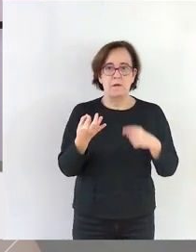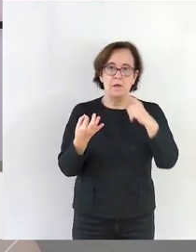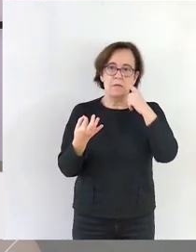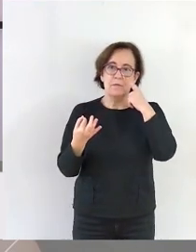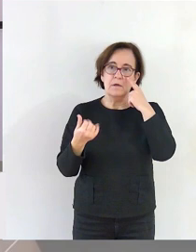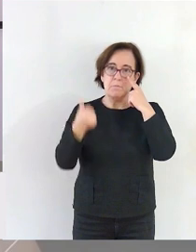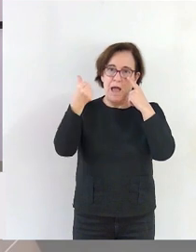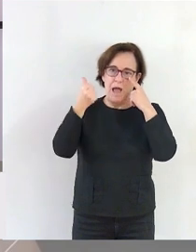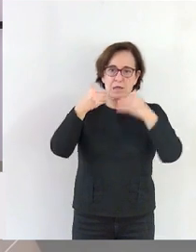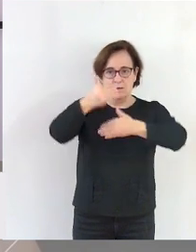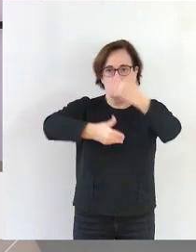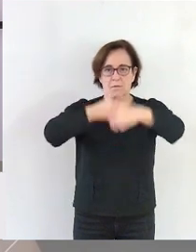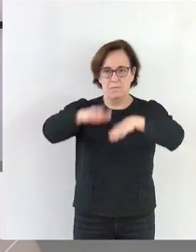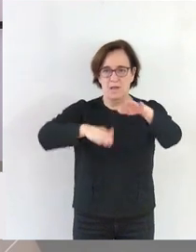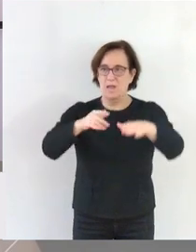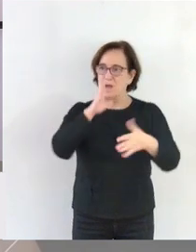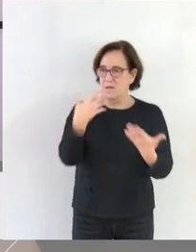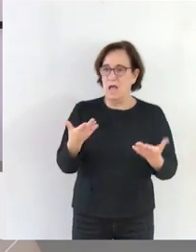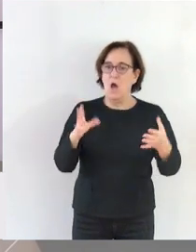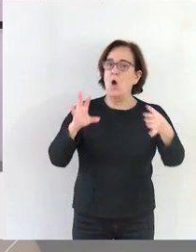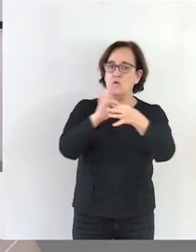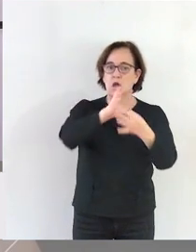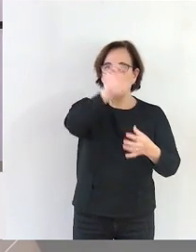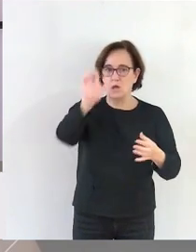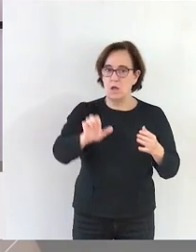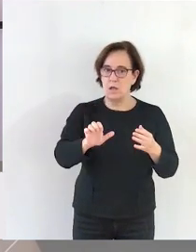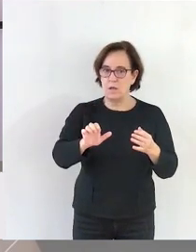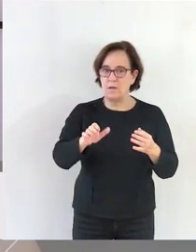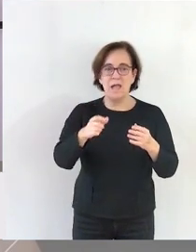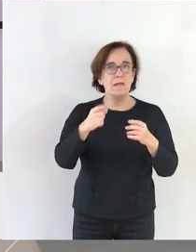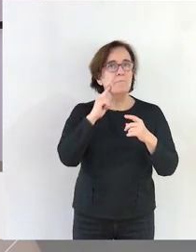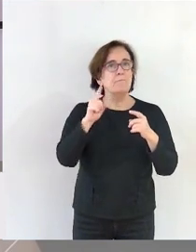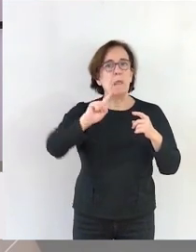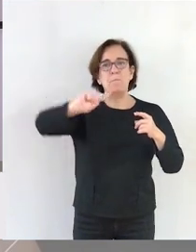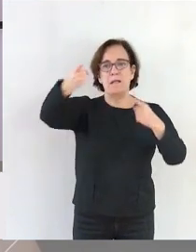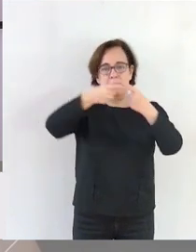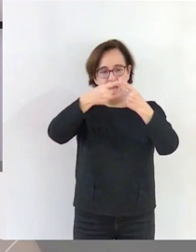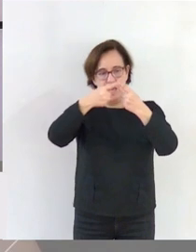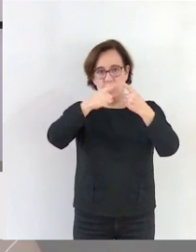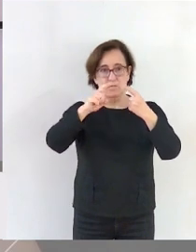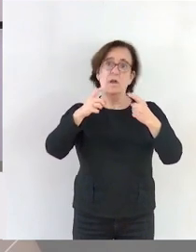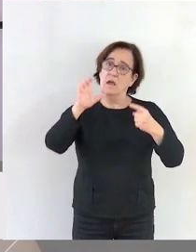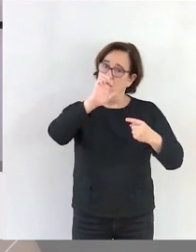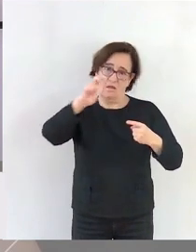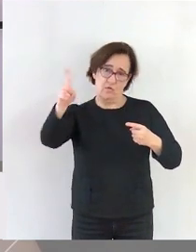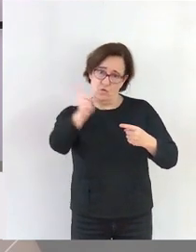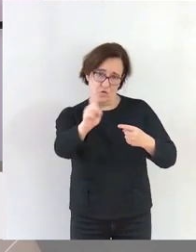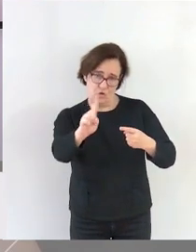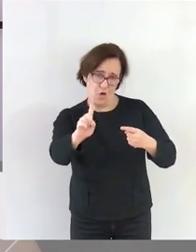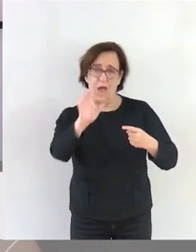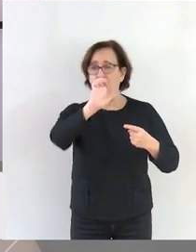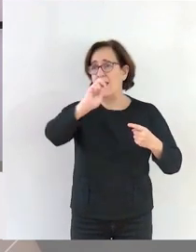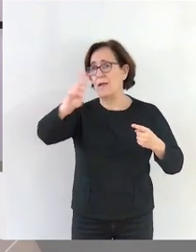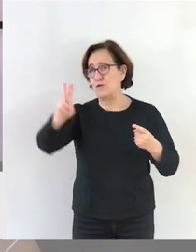mayores pasos afortunadamente luego lo comentaré la Unión Europea ha sido el líder de esto Estados Unidos no lo ha sido Estados Unidos